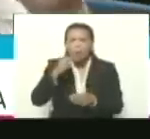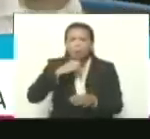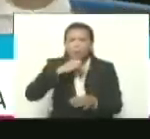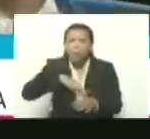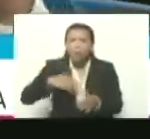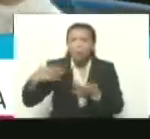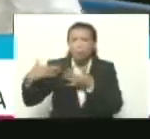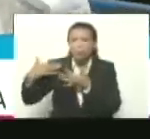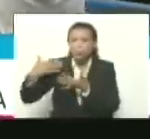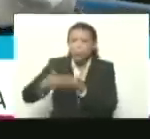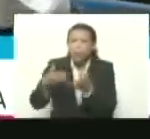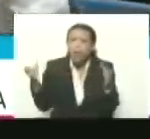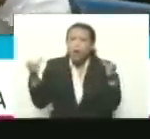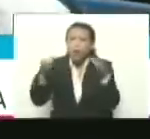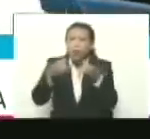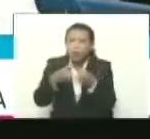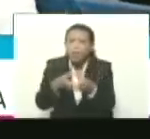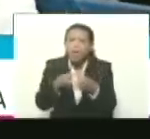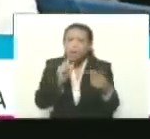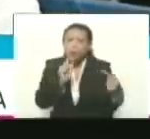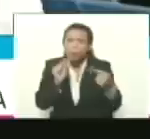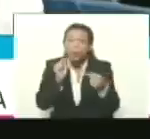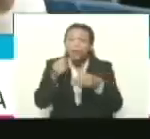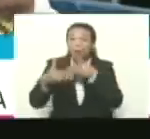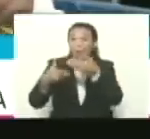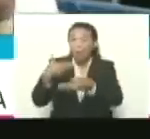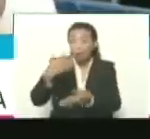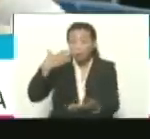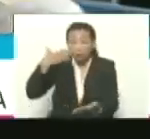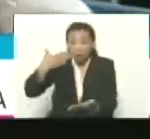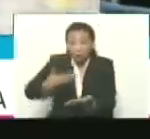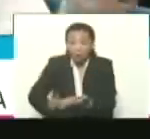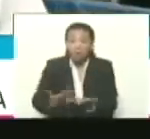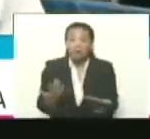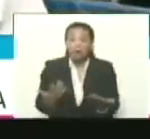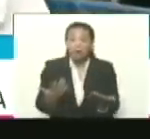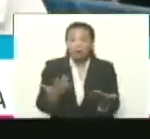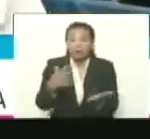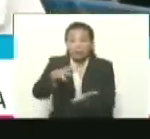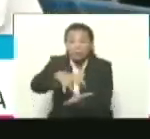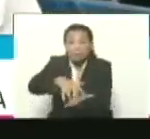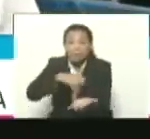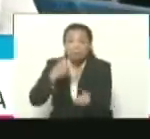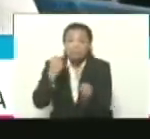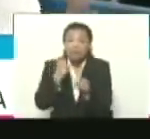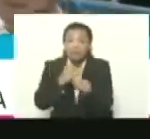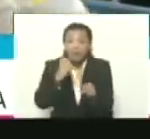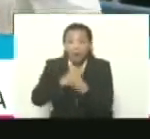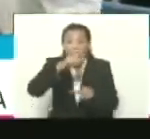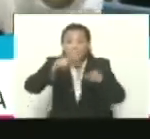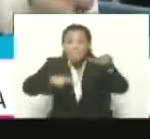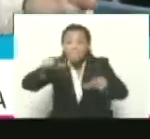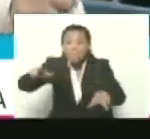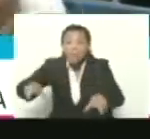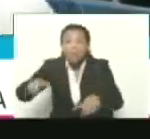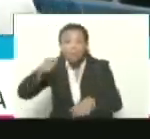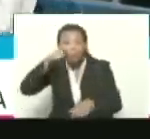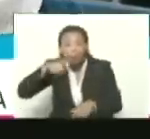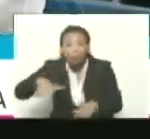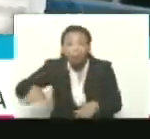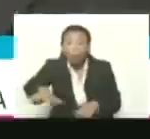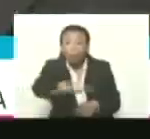Un poco de loco nos reunimos y mire lo que hemos hecho. Eso sale de la loquera de la gente. Como está la